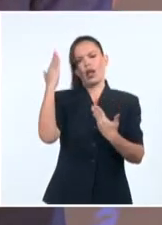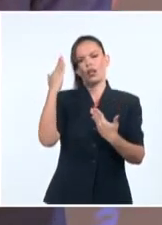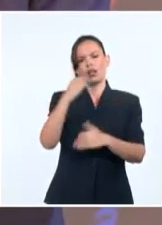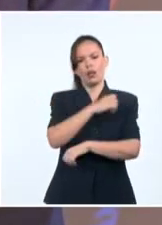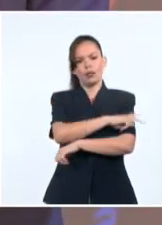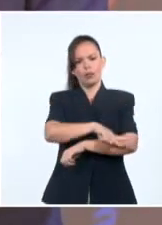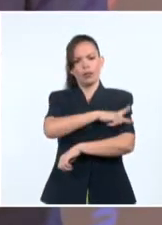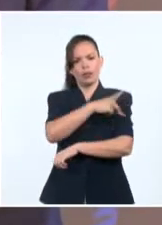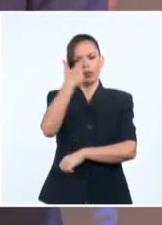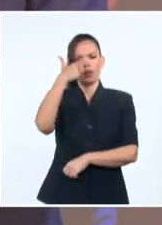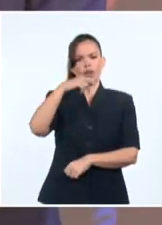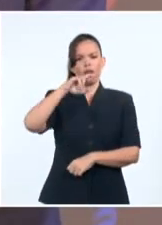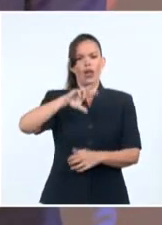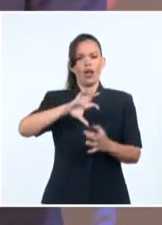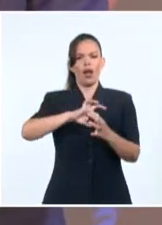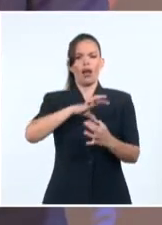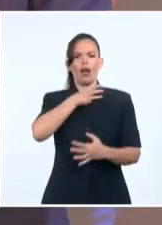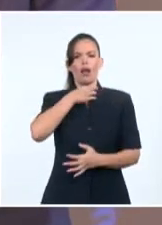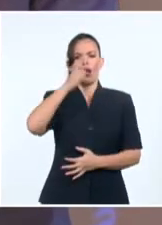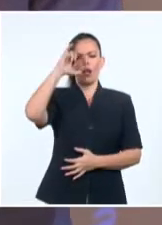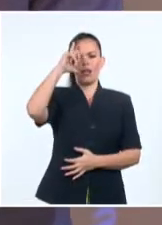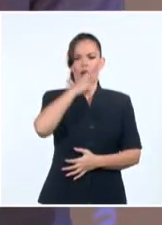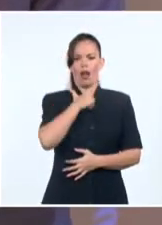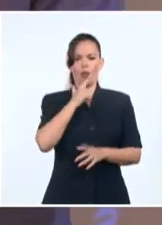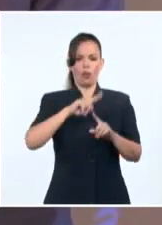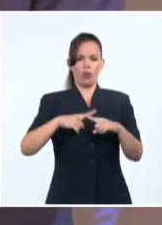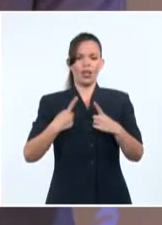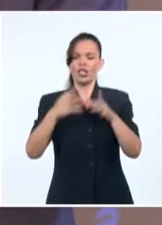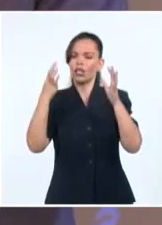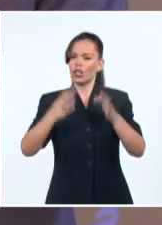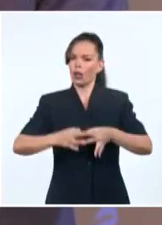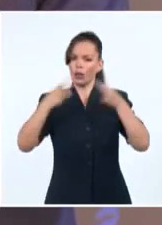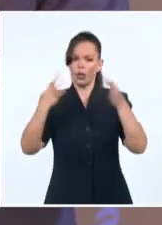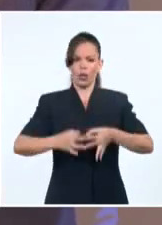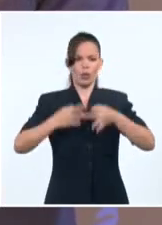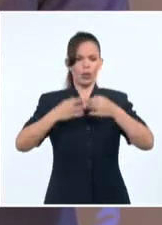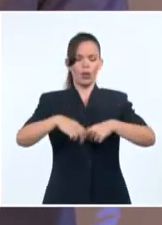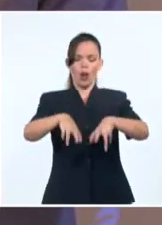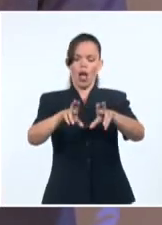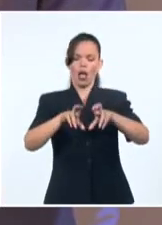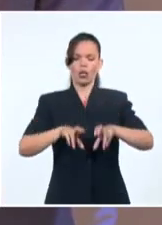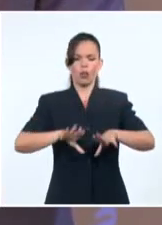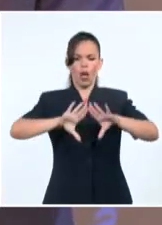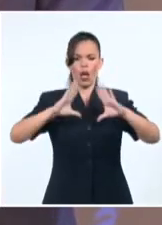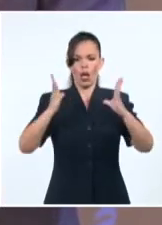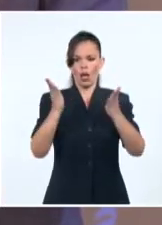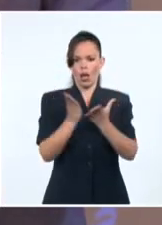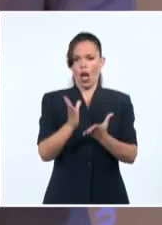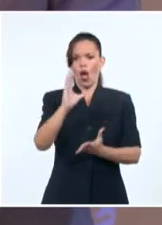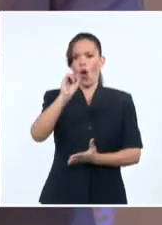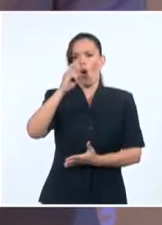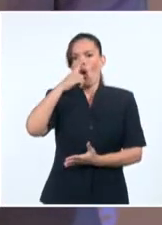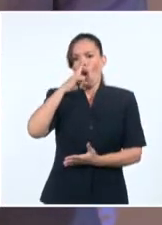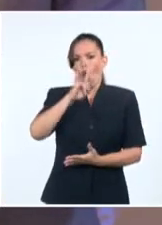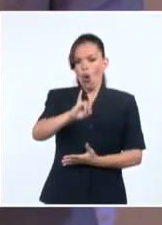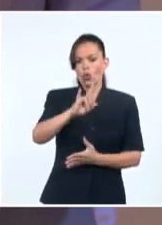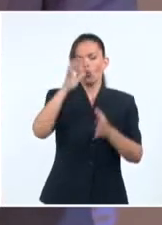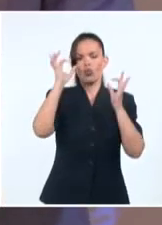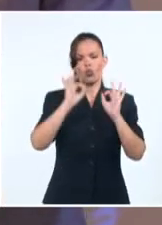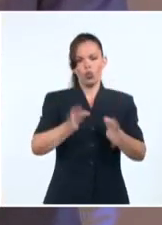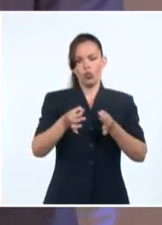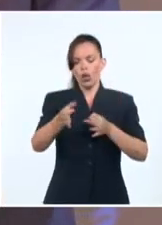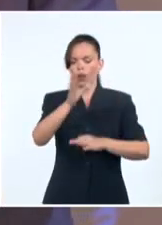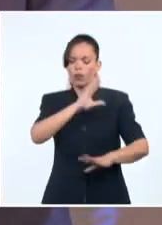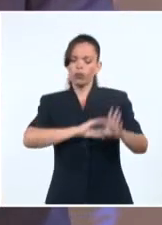Democrática y Popular, que cada año en la Asamblea General de las Naciones Unidas, tanto en el debate como en